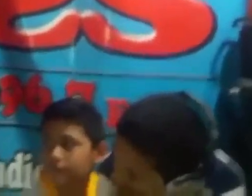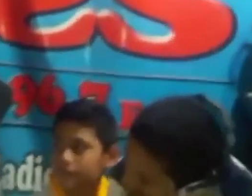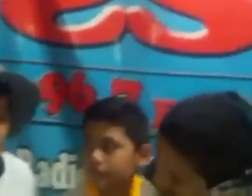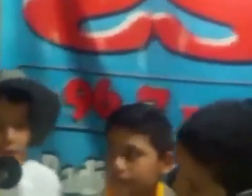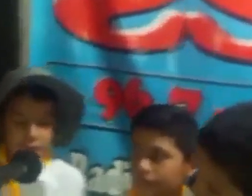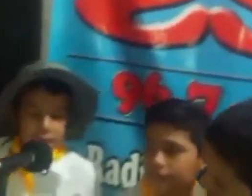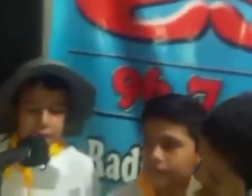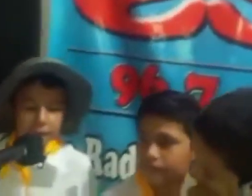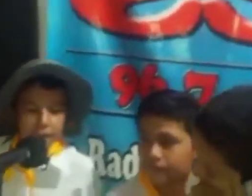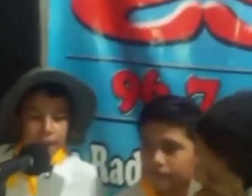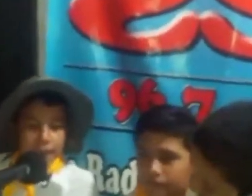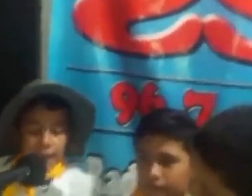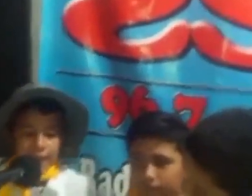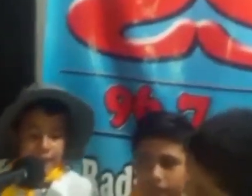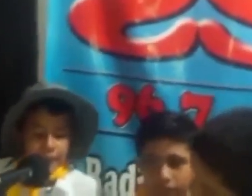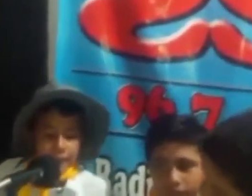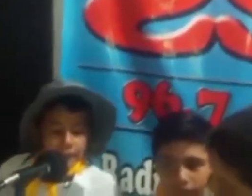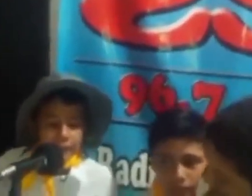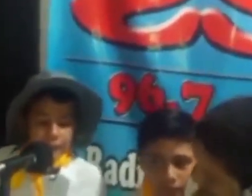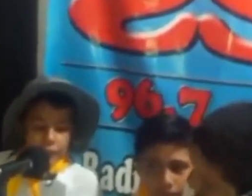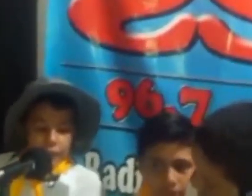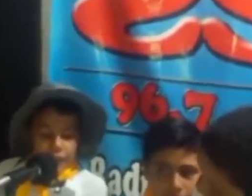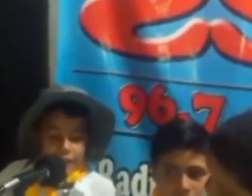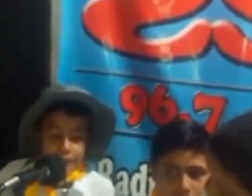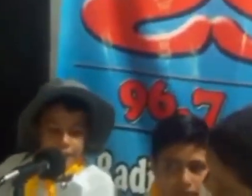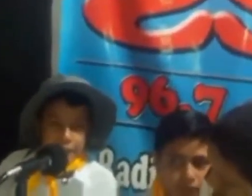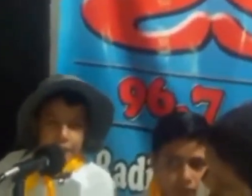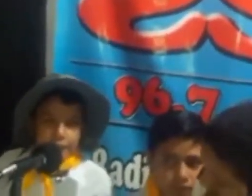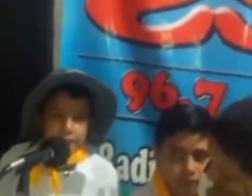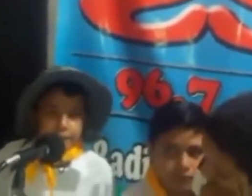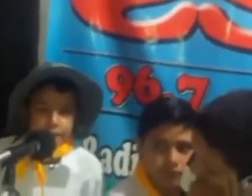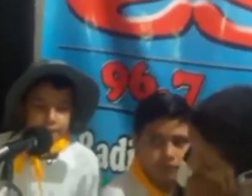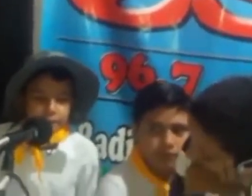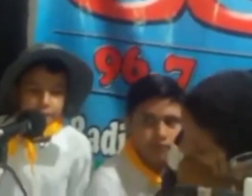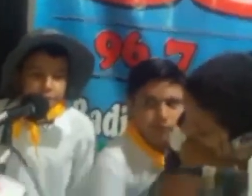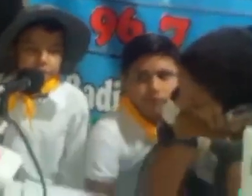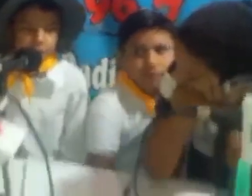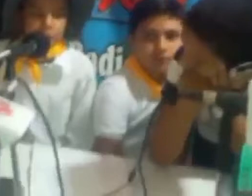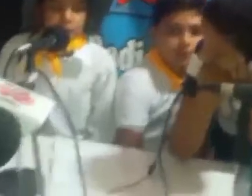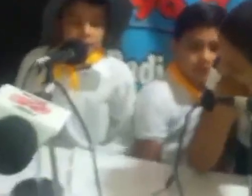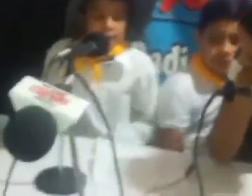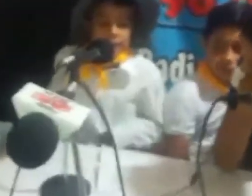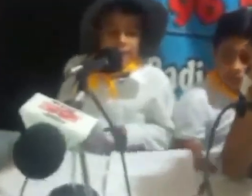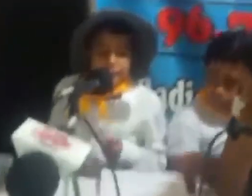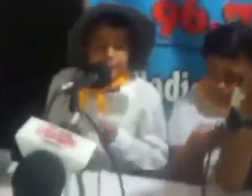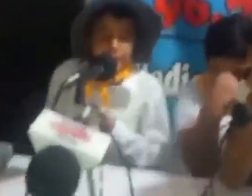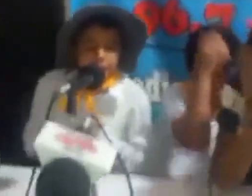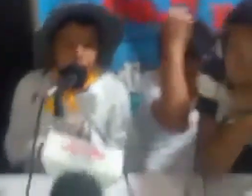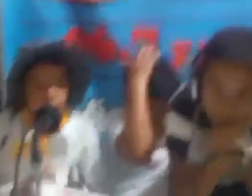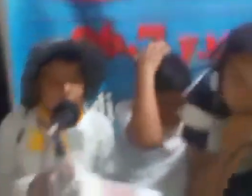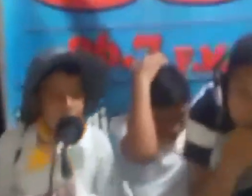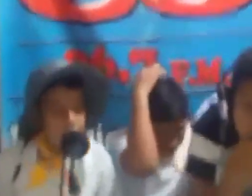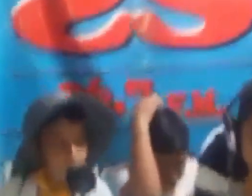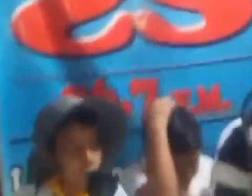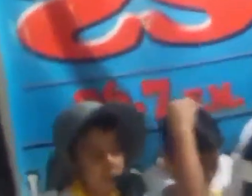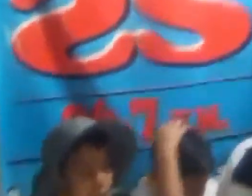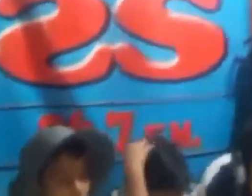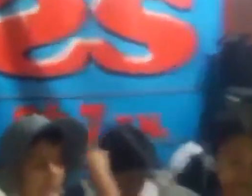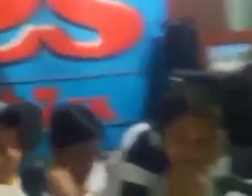Lo que más me gusta investigar es qué son las TIC. ¿Y qué son? Las TIC